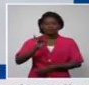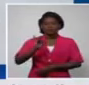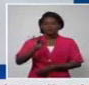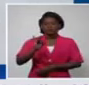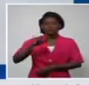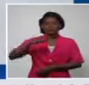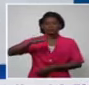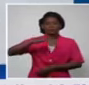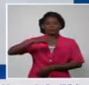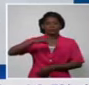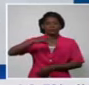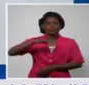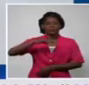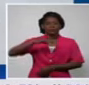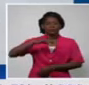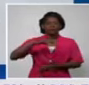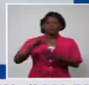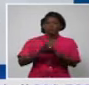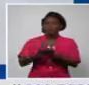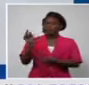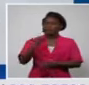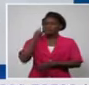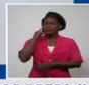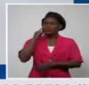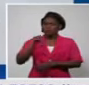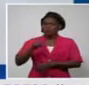Río. Mayabeque es una cifra muy elevada